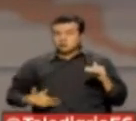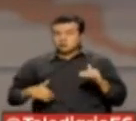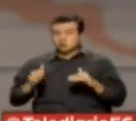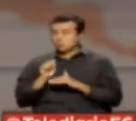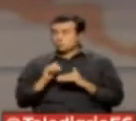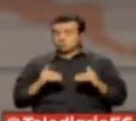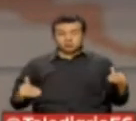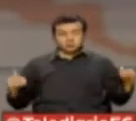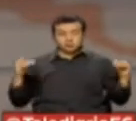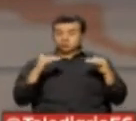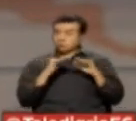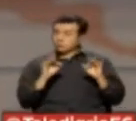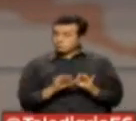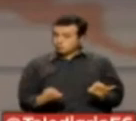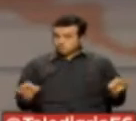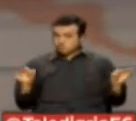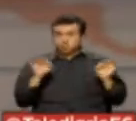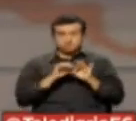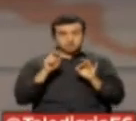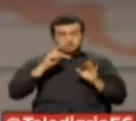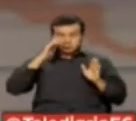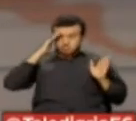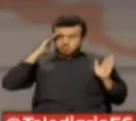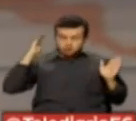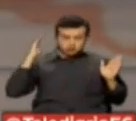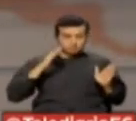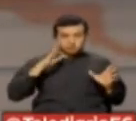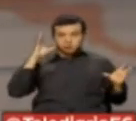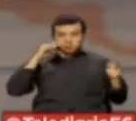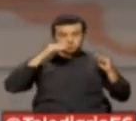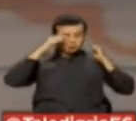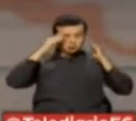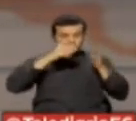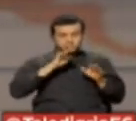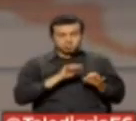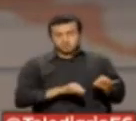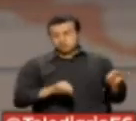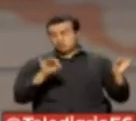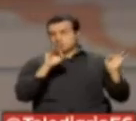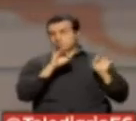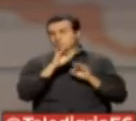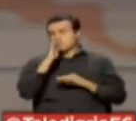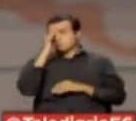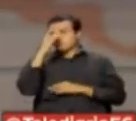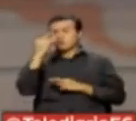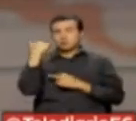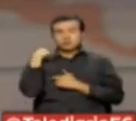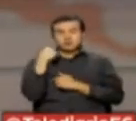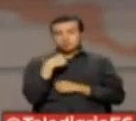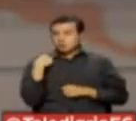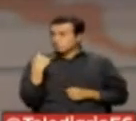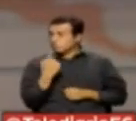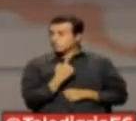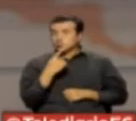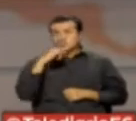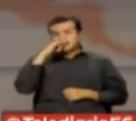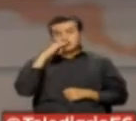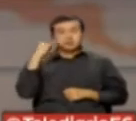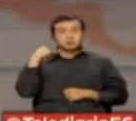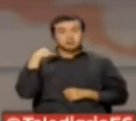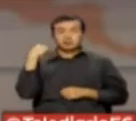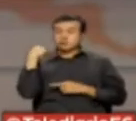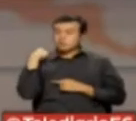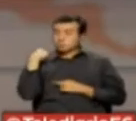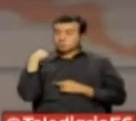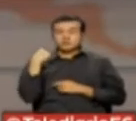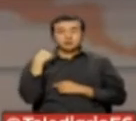y tenemos que brindarle toda la atención posible porque depende de nosotros los niños dependen de los